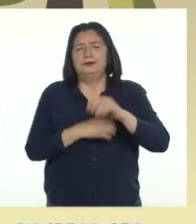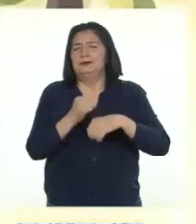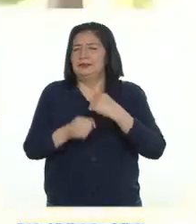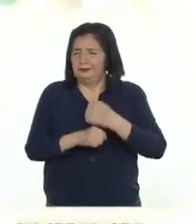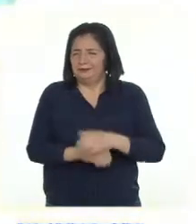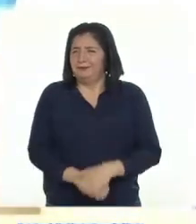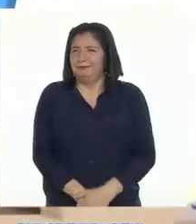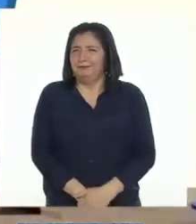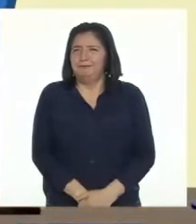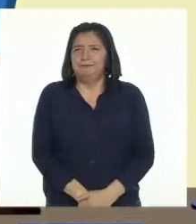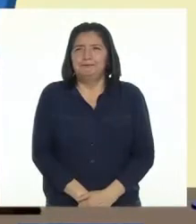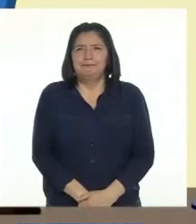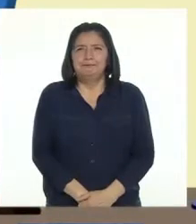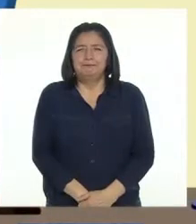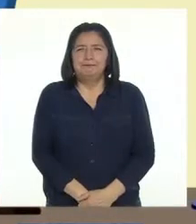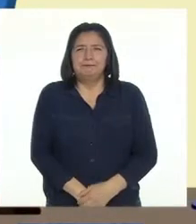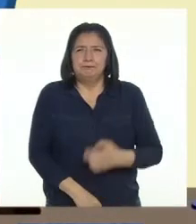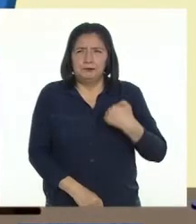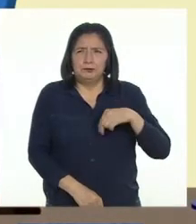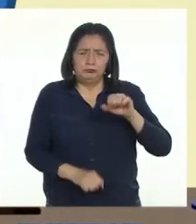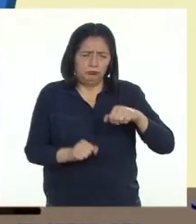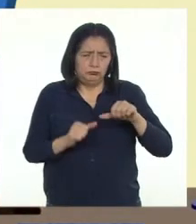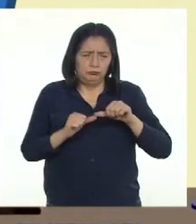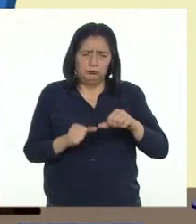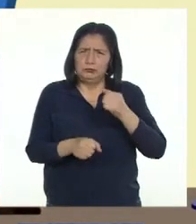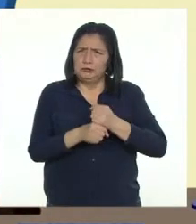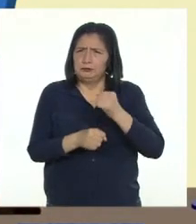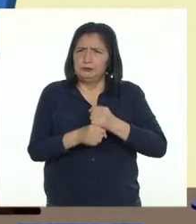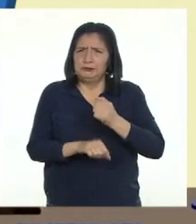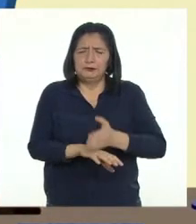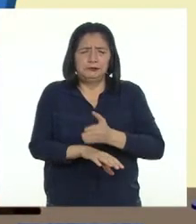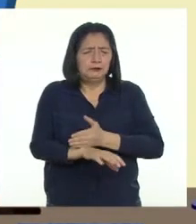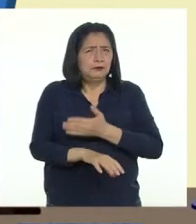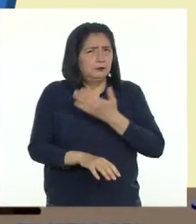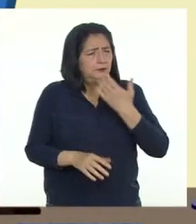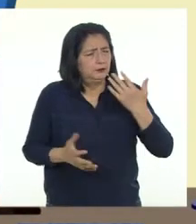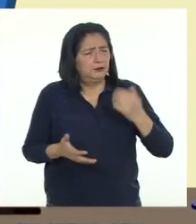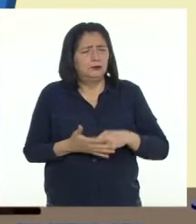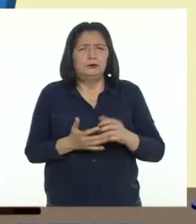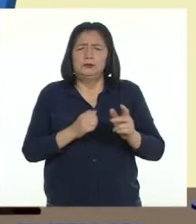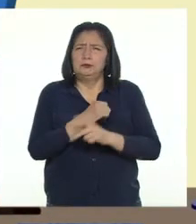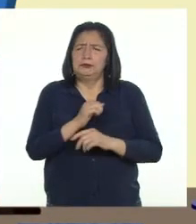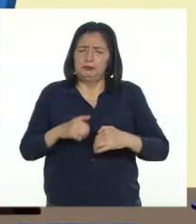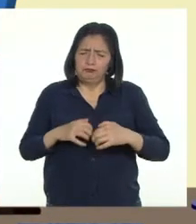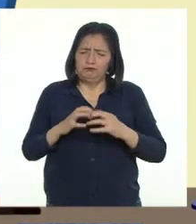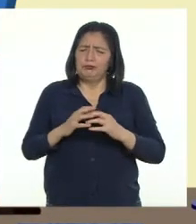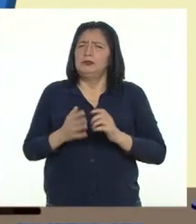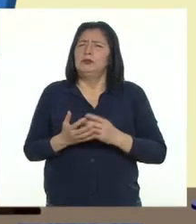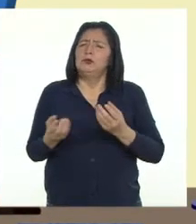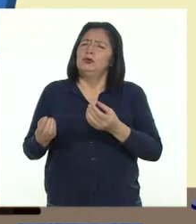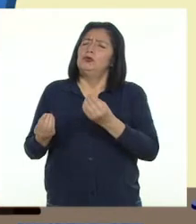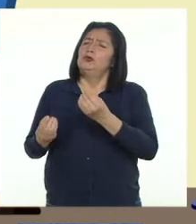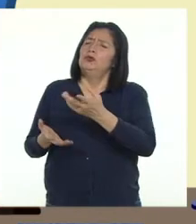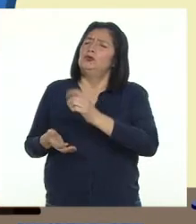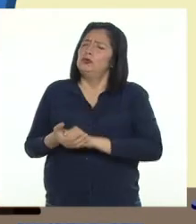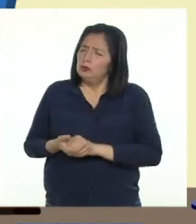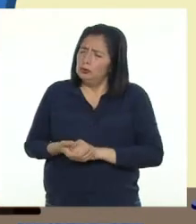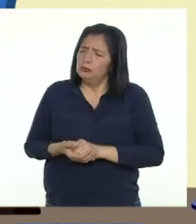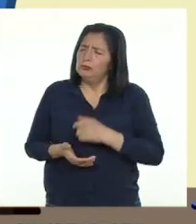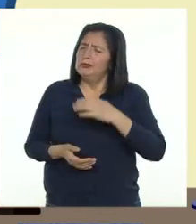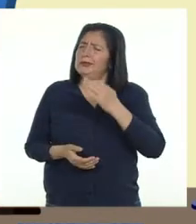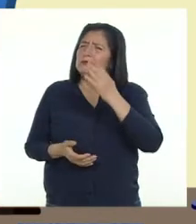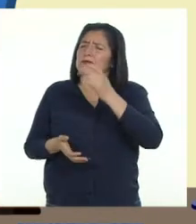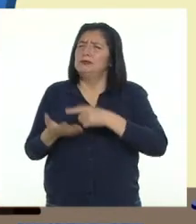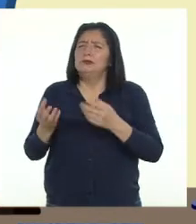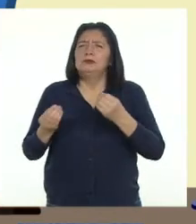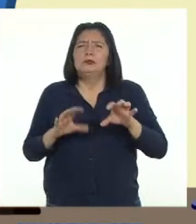bicentenario. Tenemos que seguir trabajando para mejorar el país. ¿Cómo debería ser el país en adelante, Liliana Vizcacha?